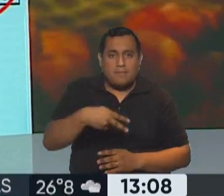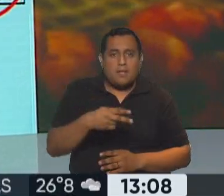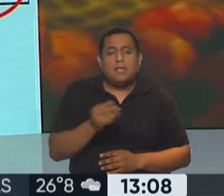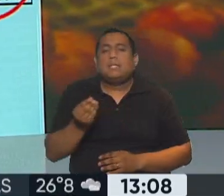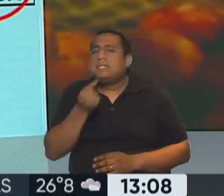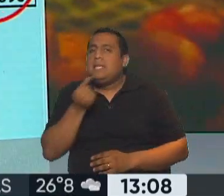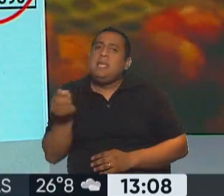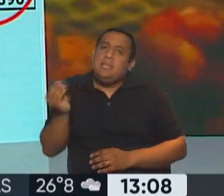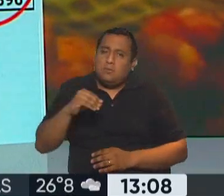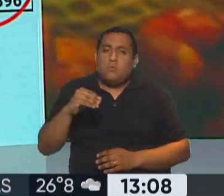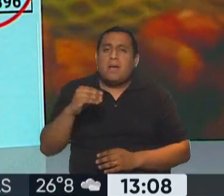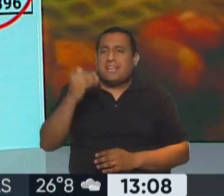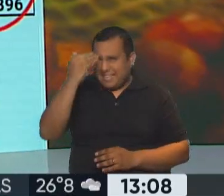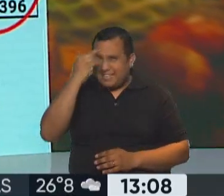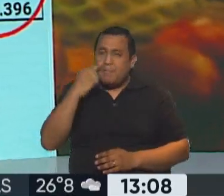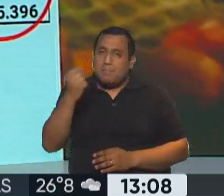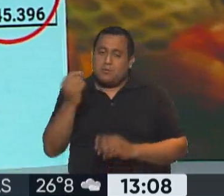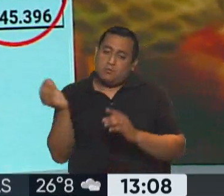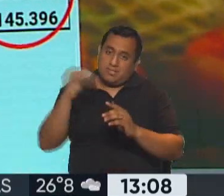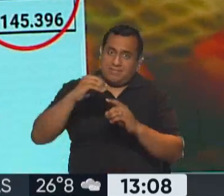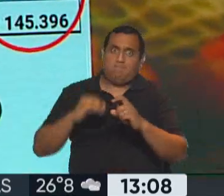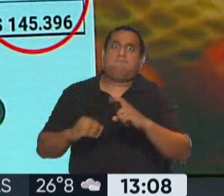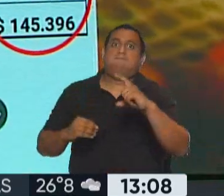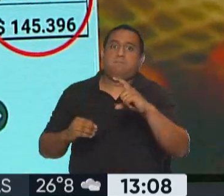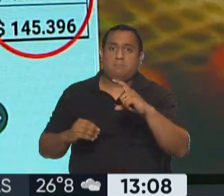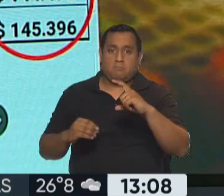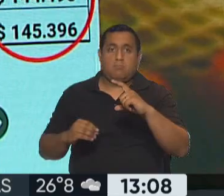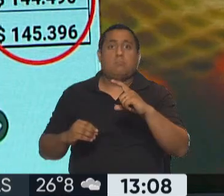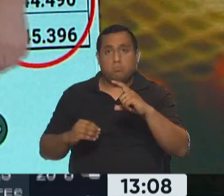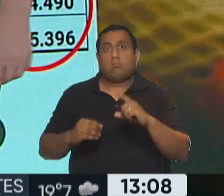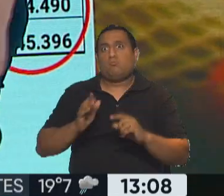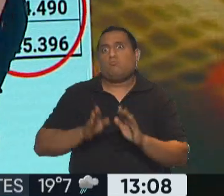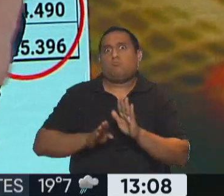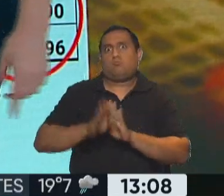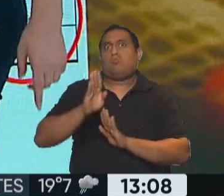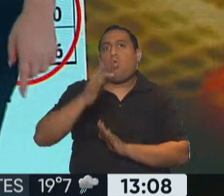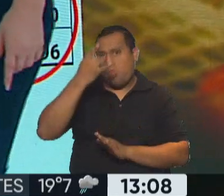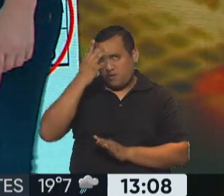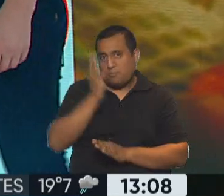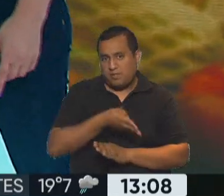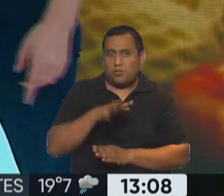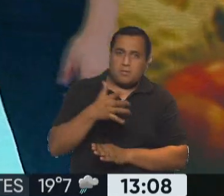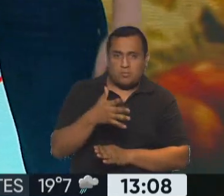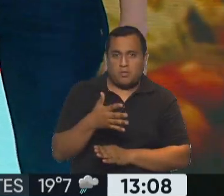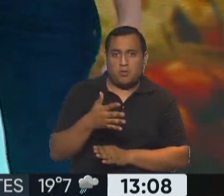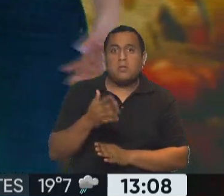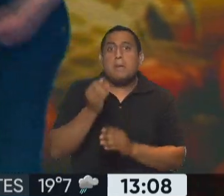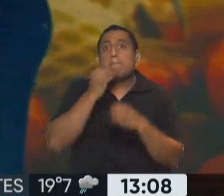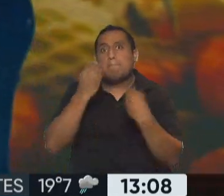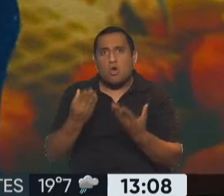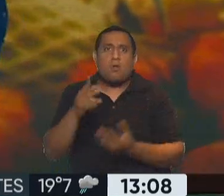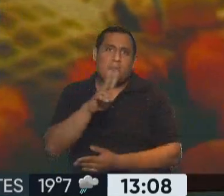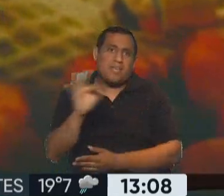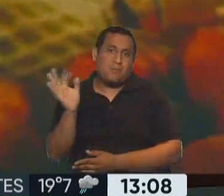suma fija de 15.000 pesos? Sube todavía más, 12% más o menos, y mejoraría un